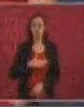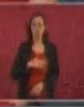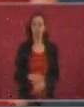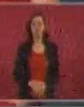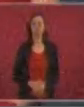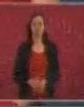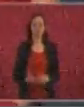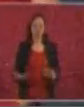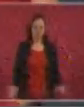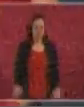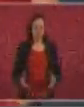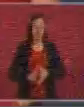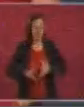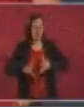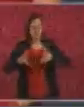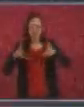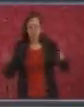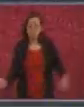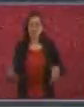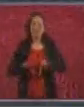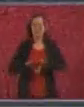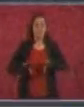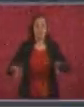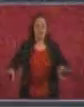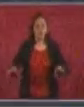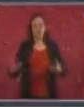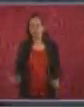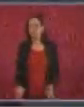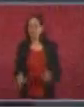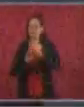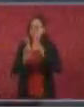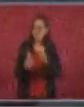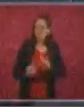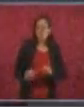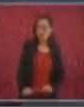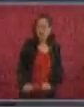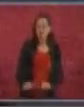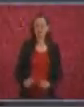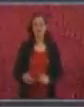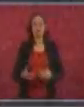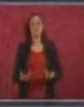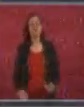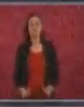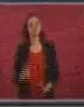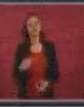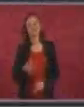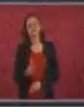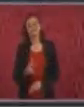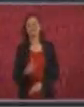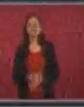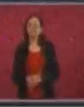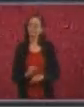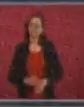tienen estructuras, el gobierno del estado y los gobiernos municipales. Entonces, esas